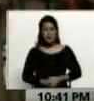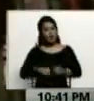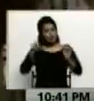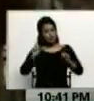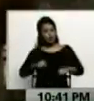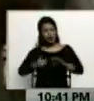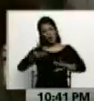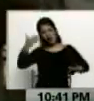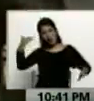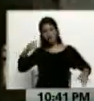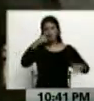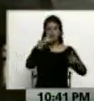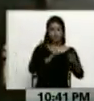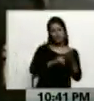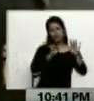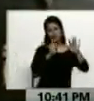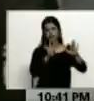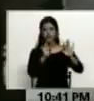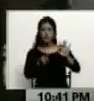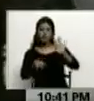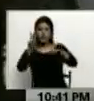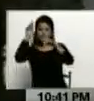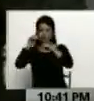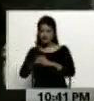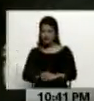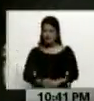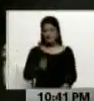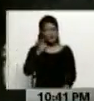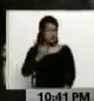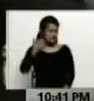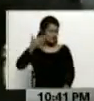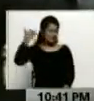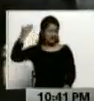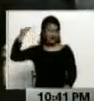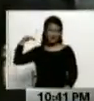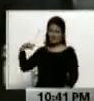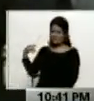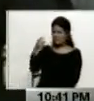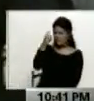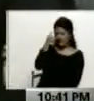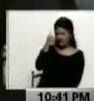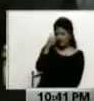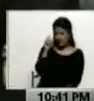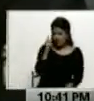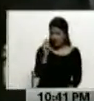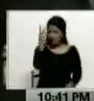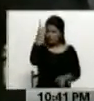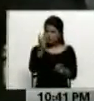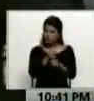Señor en 191 el de agosto